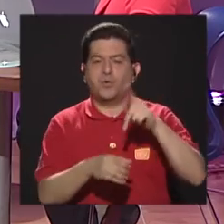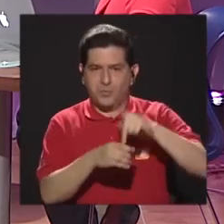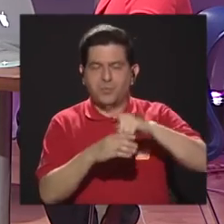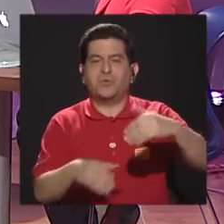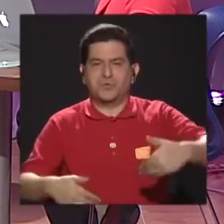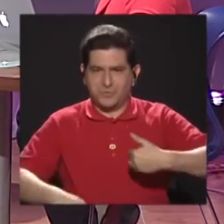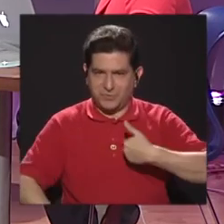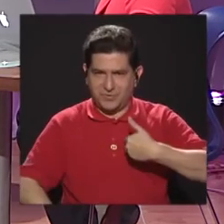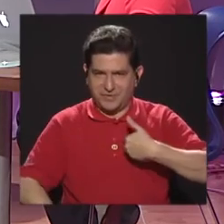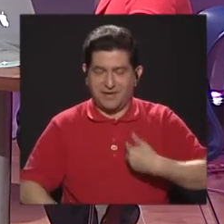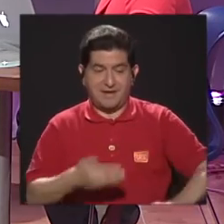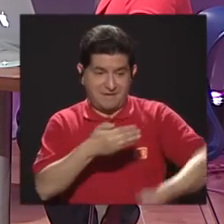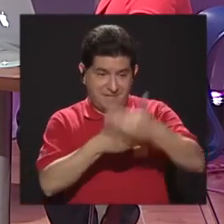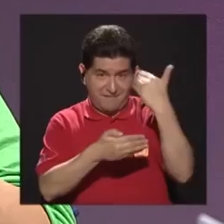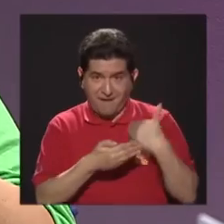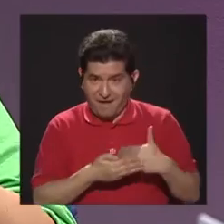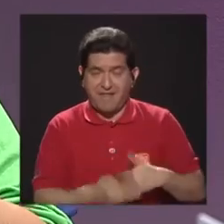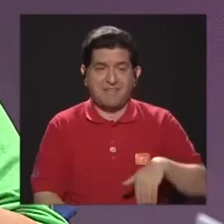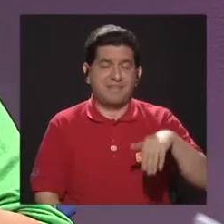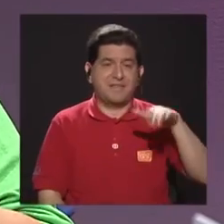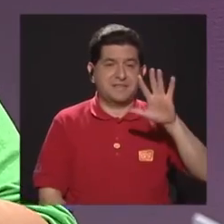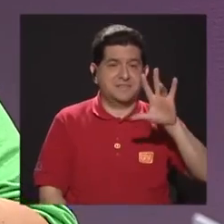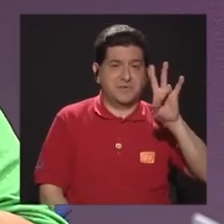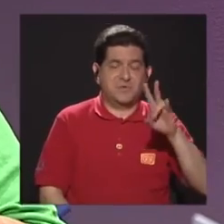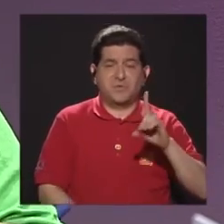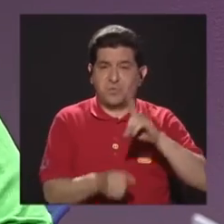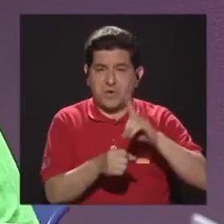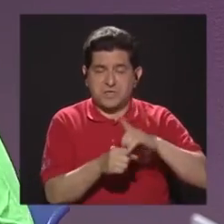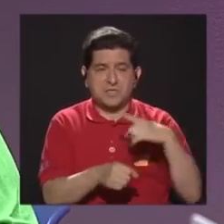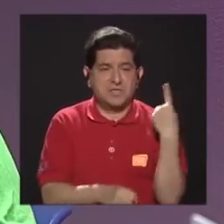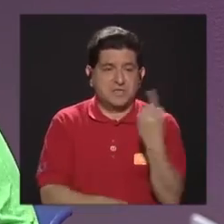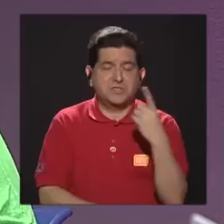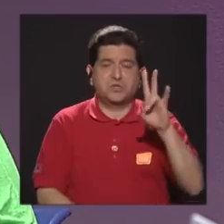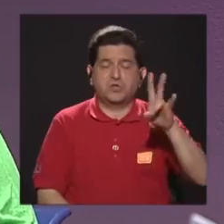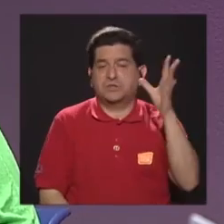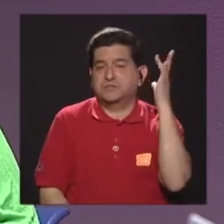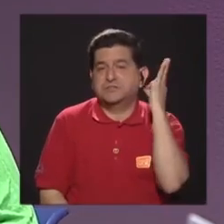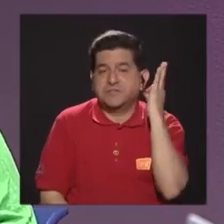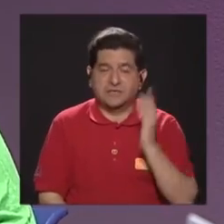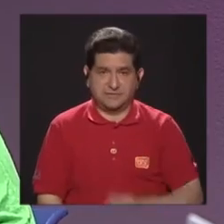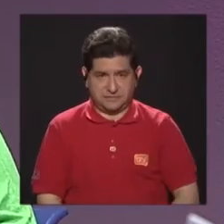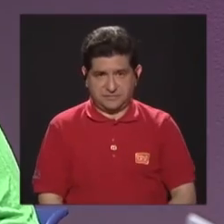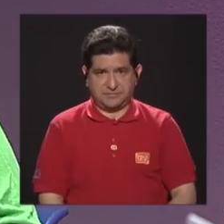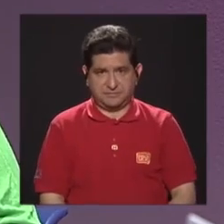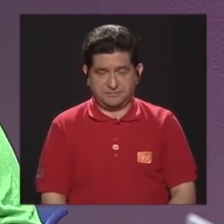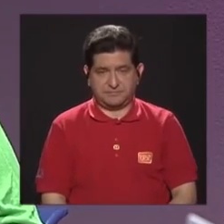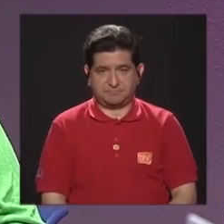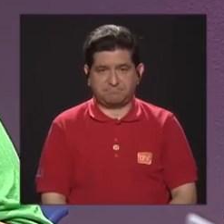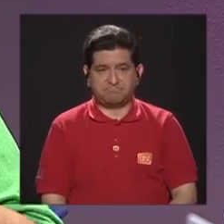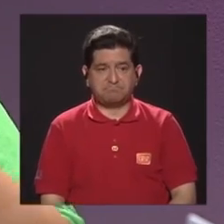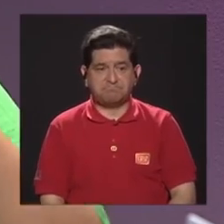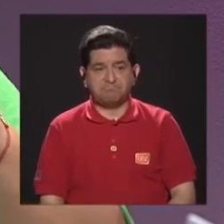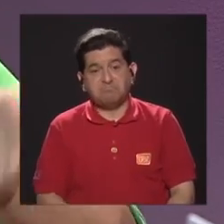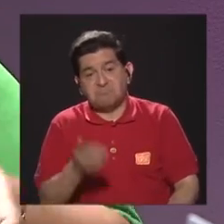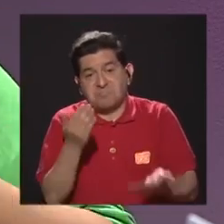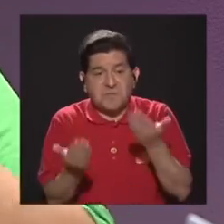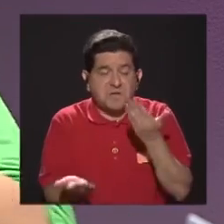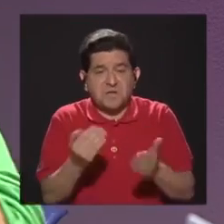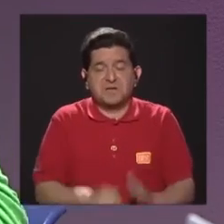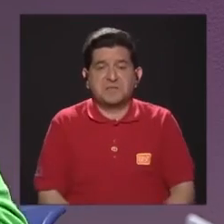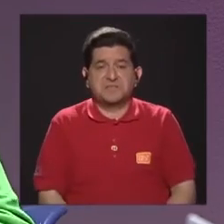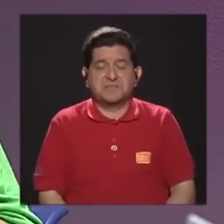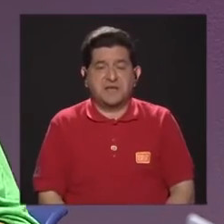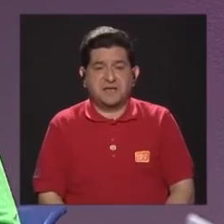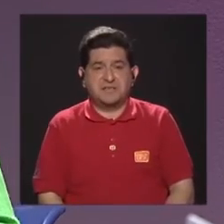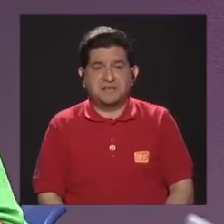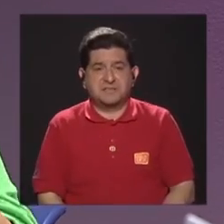participación. Antes, cuando teníamos 57 diputados y solamente llegaban 7 mujeres, entonces si Nilsen o